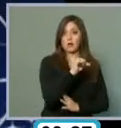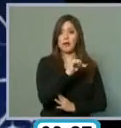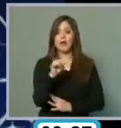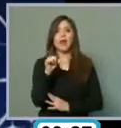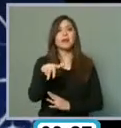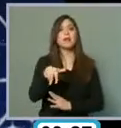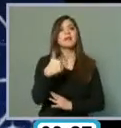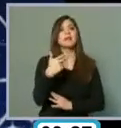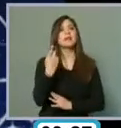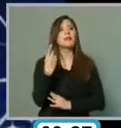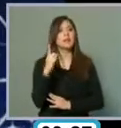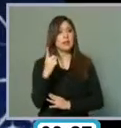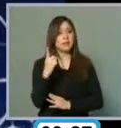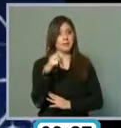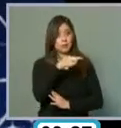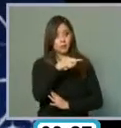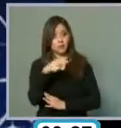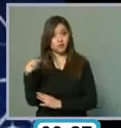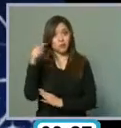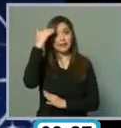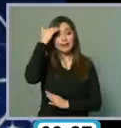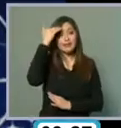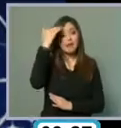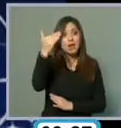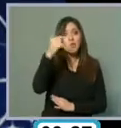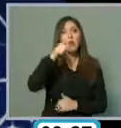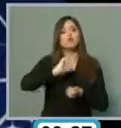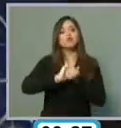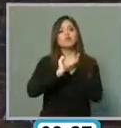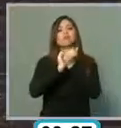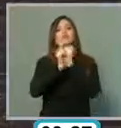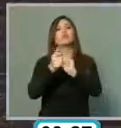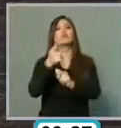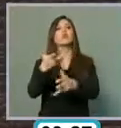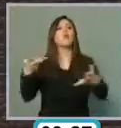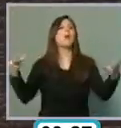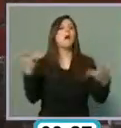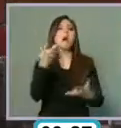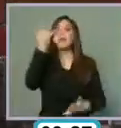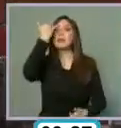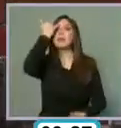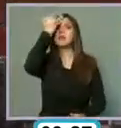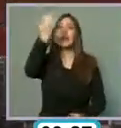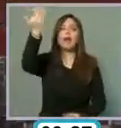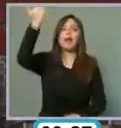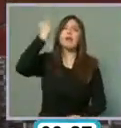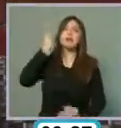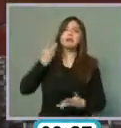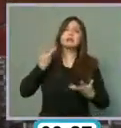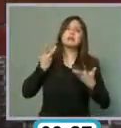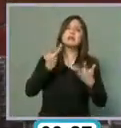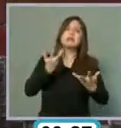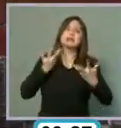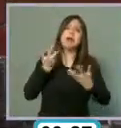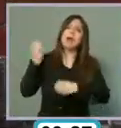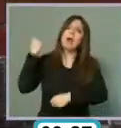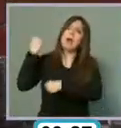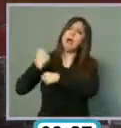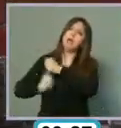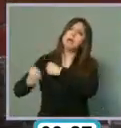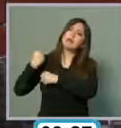13 de diciembre es el mejor momento, Escorpión, para iniciar lo que tanto has querido iniciar en años. Ok, muy ¿Sí?